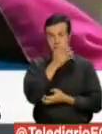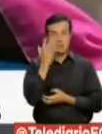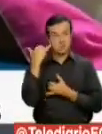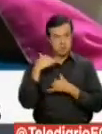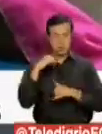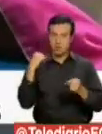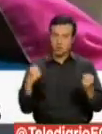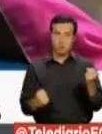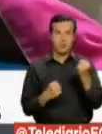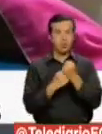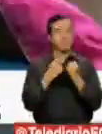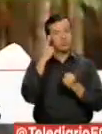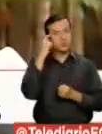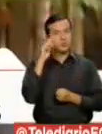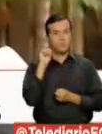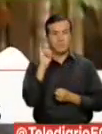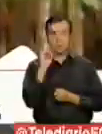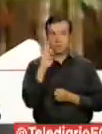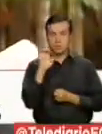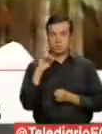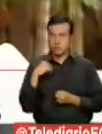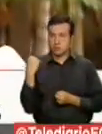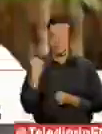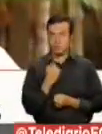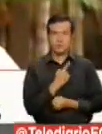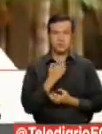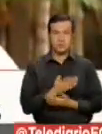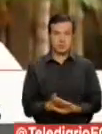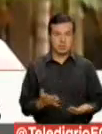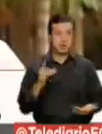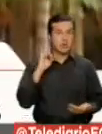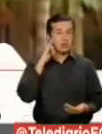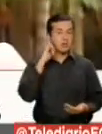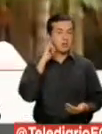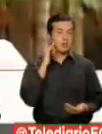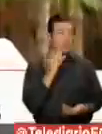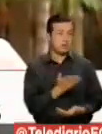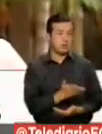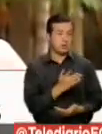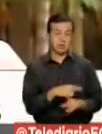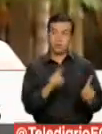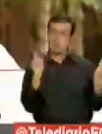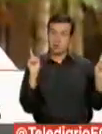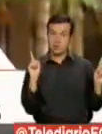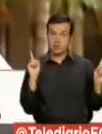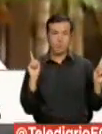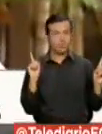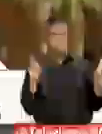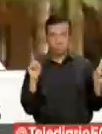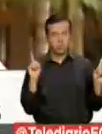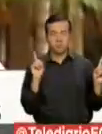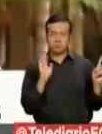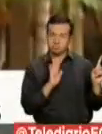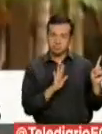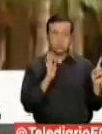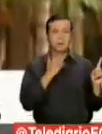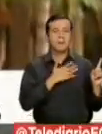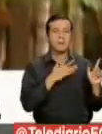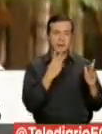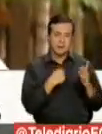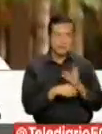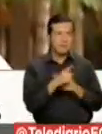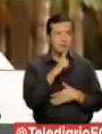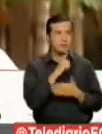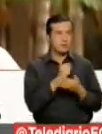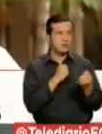continuará apoyando los sueños de Maite. Para nosotros no es una niña diferente a ninguna otra, es simplemente nuestra hija y